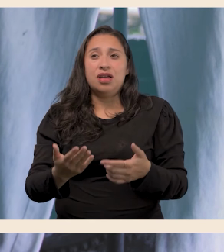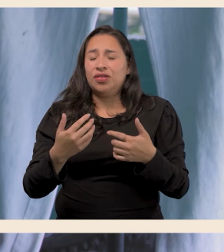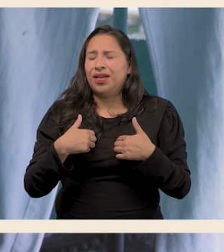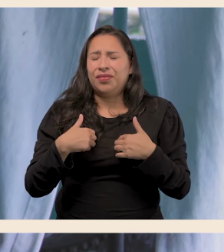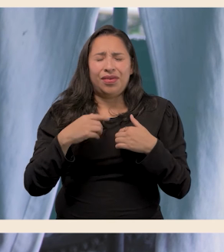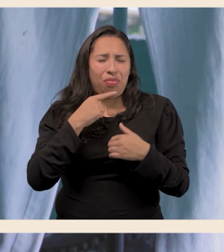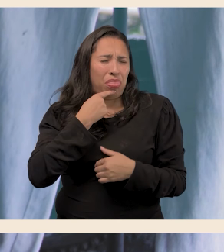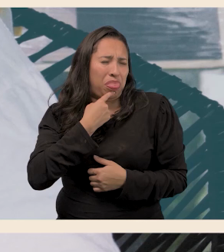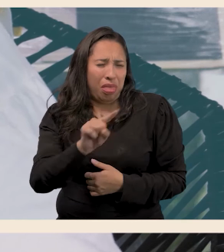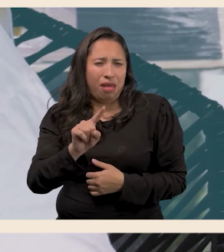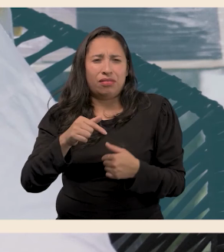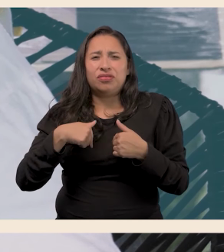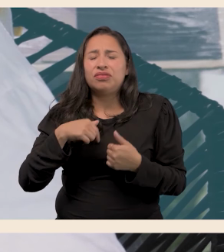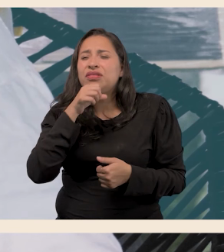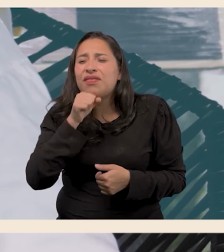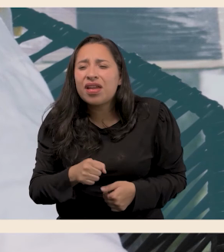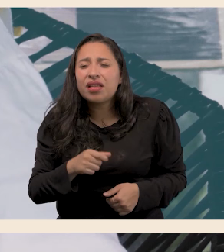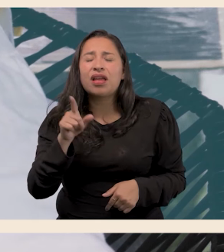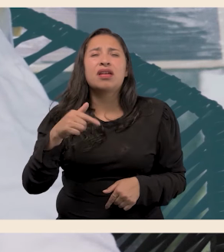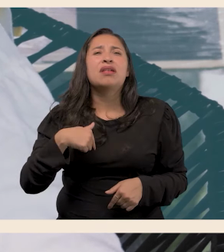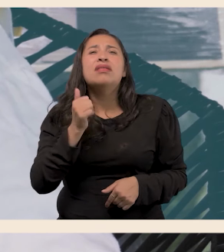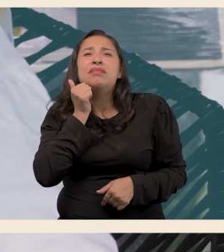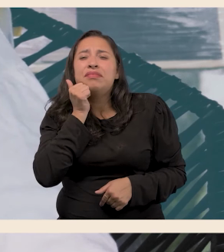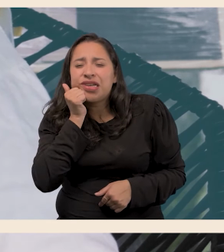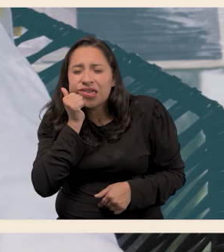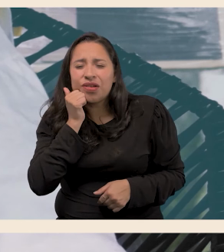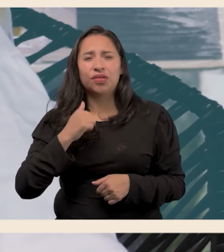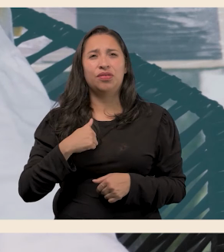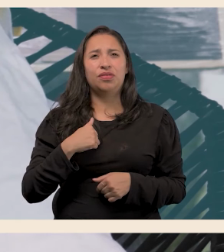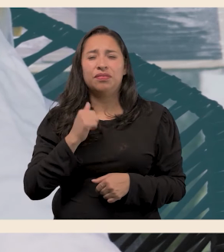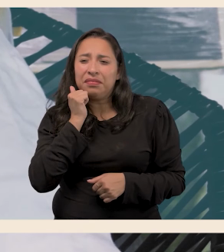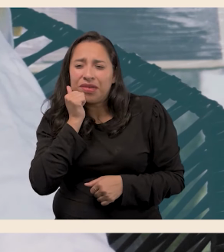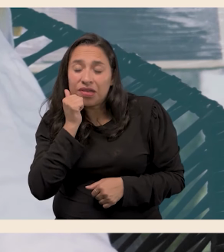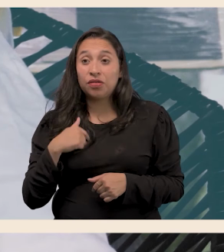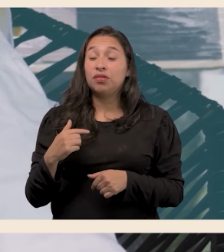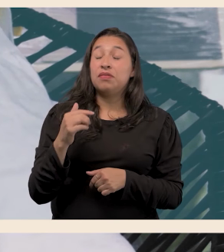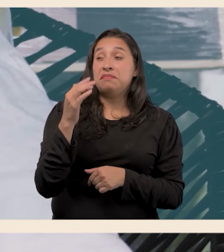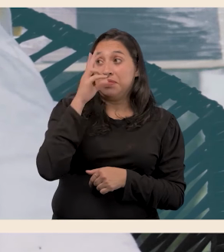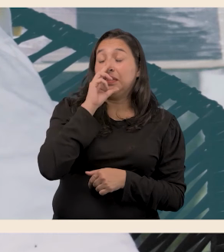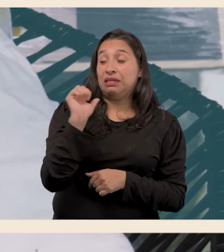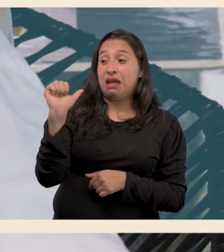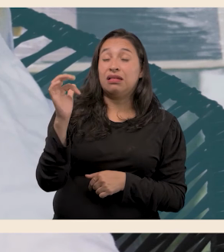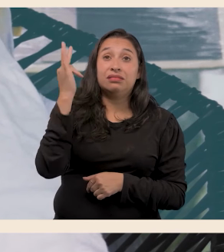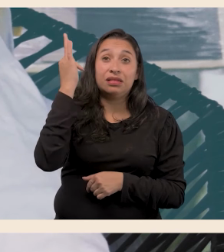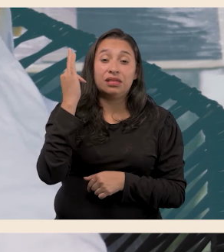Y me llegó la menstruación. Y cada año, mis hijas son